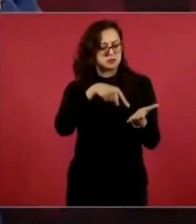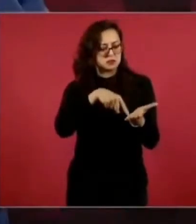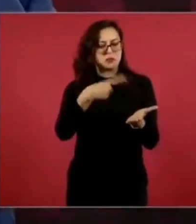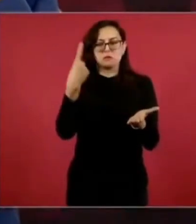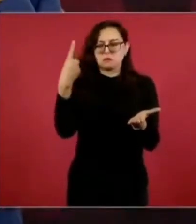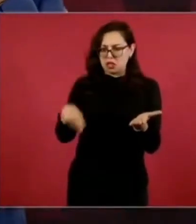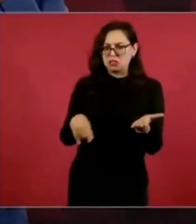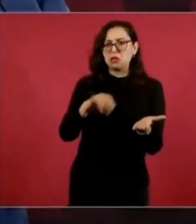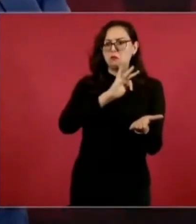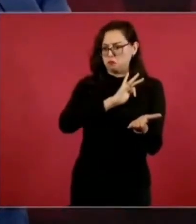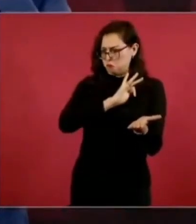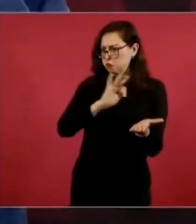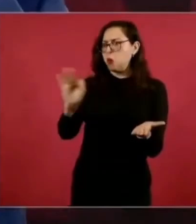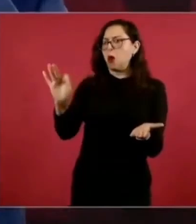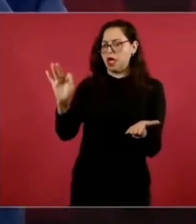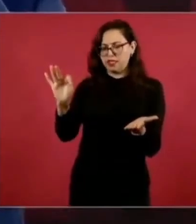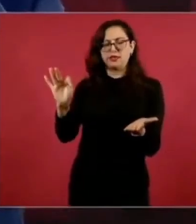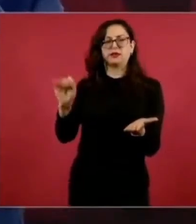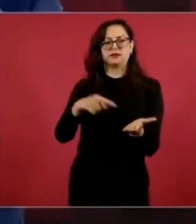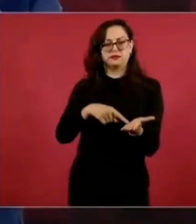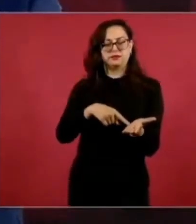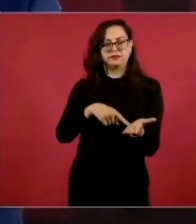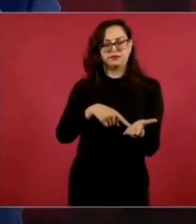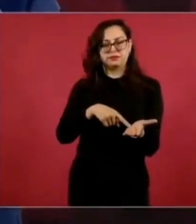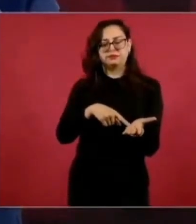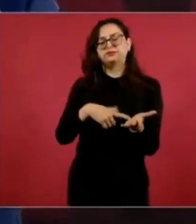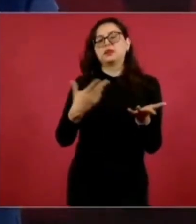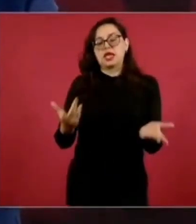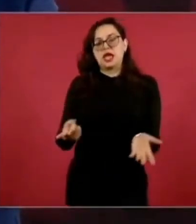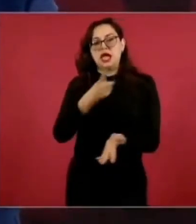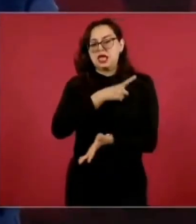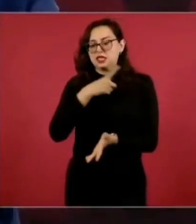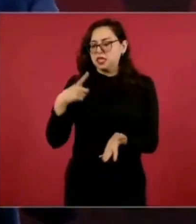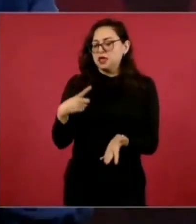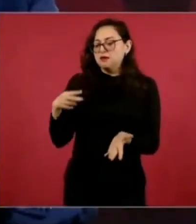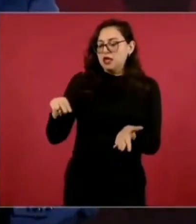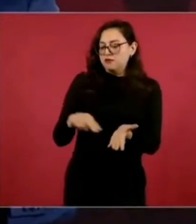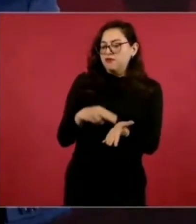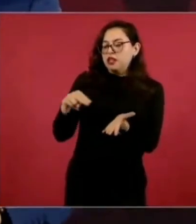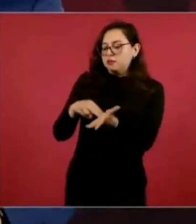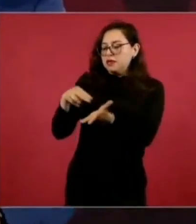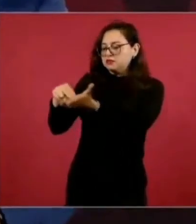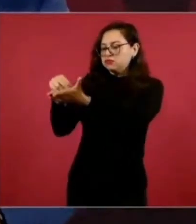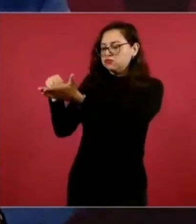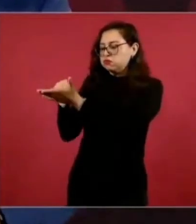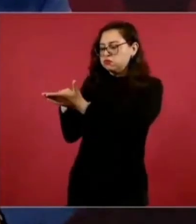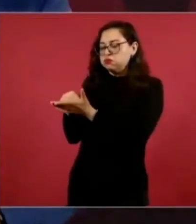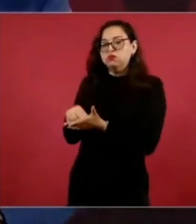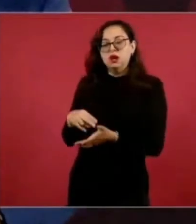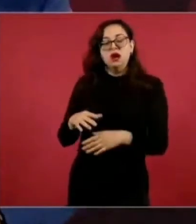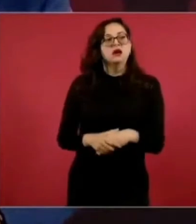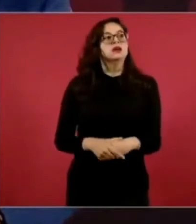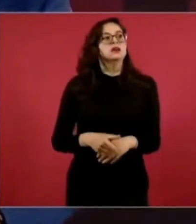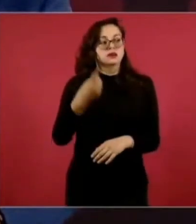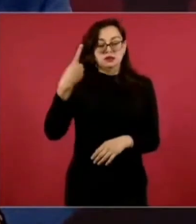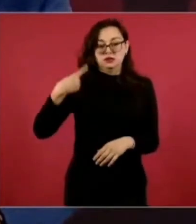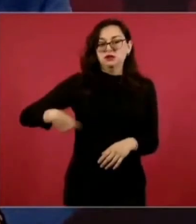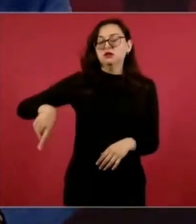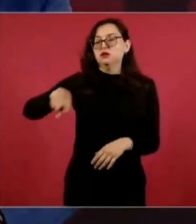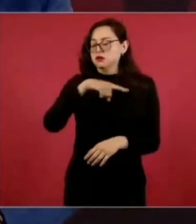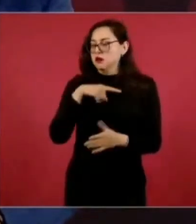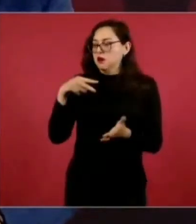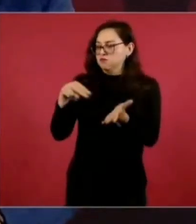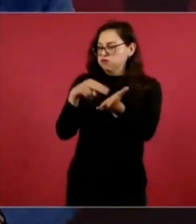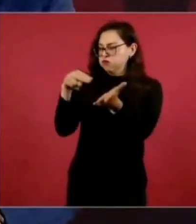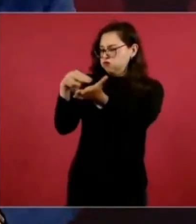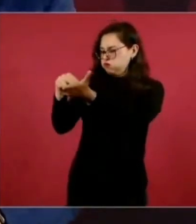de este reunir una cantidad de firmas reunimos como 3 millones